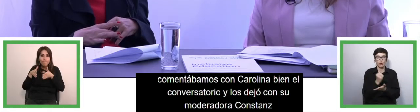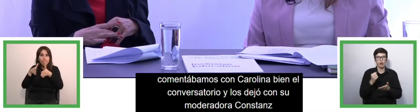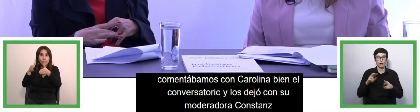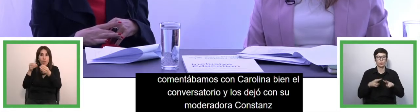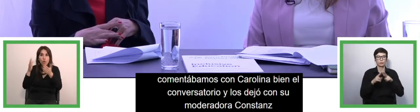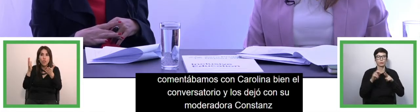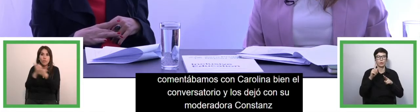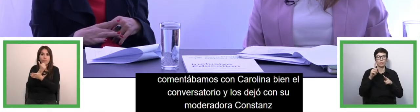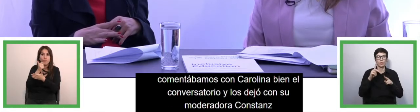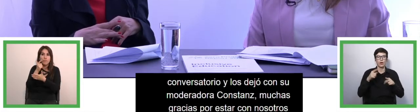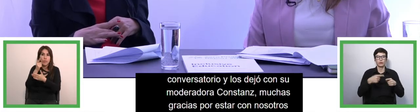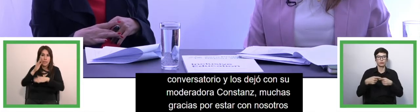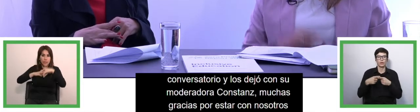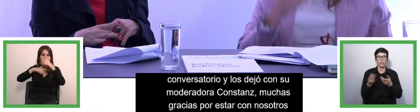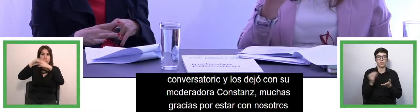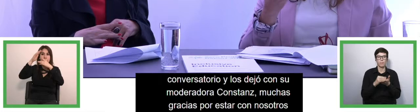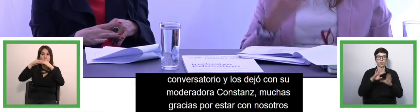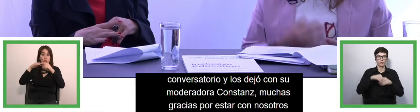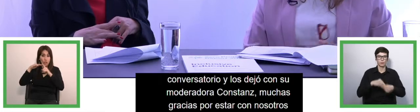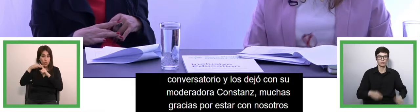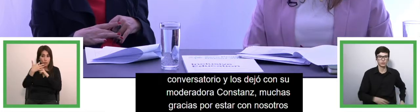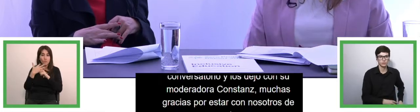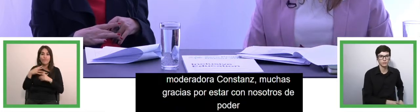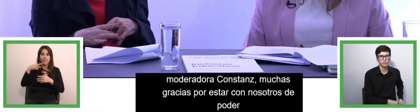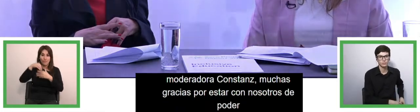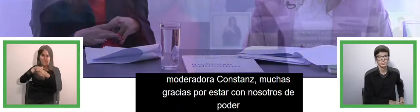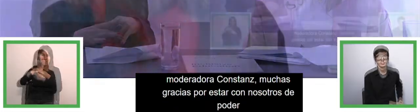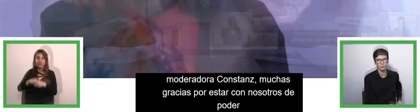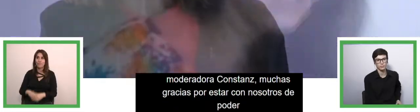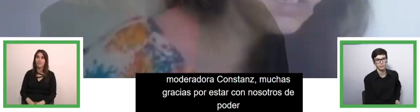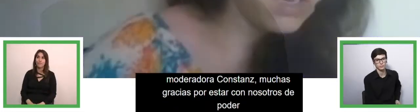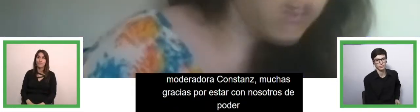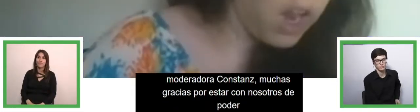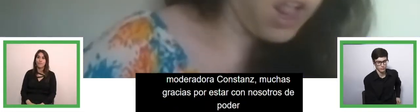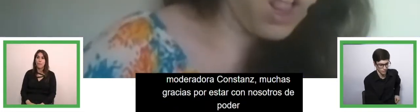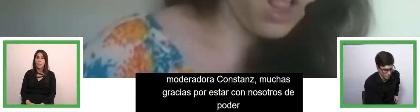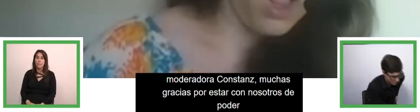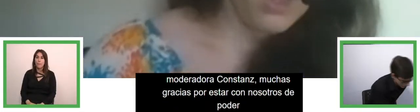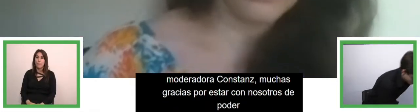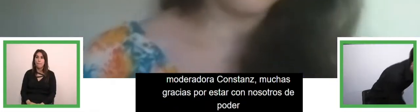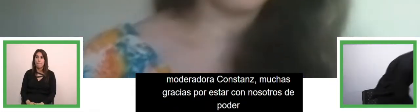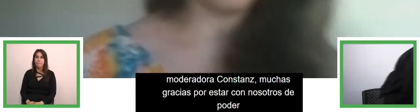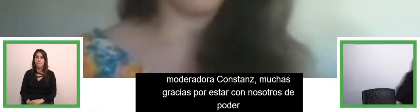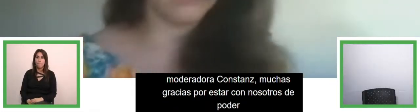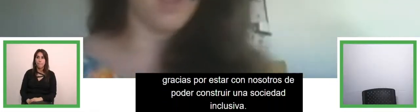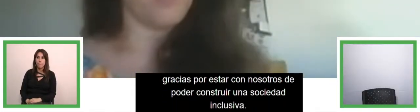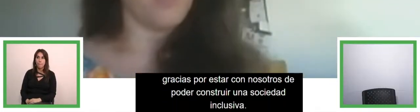sociedad inclusiva. Adelante, Constanza.